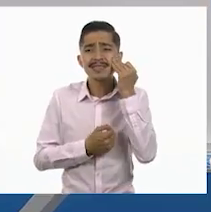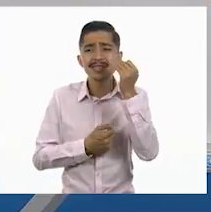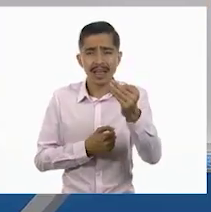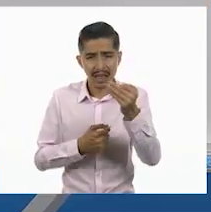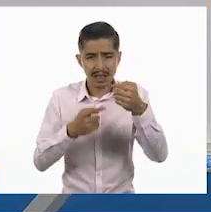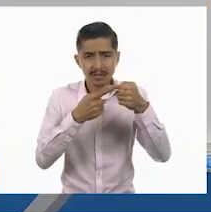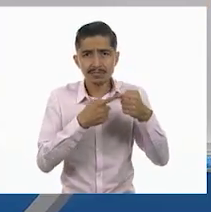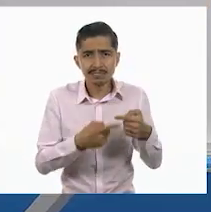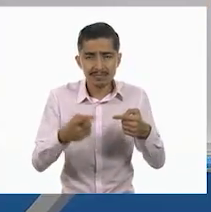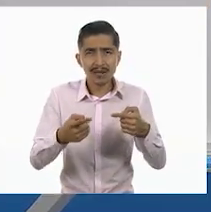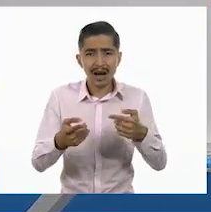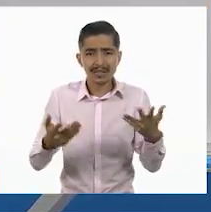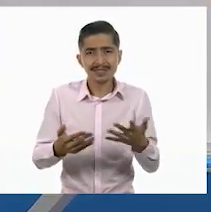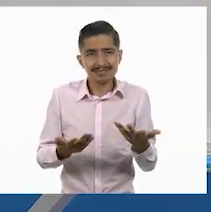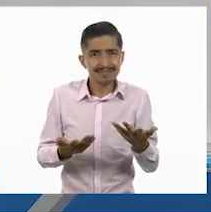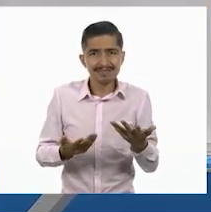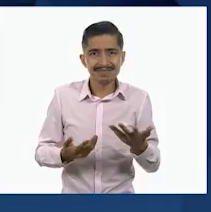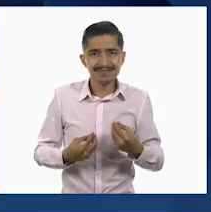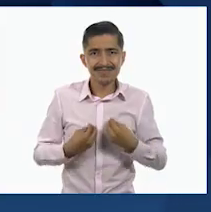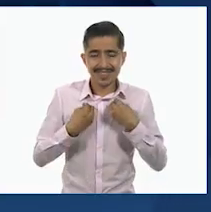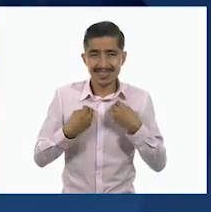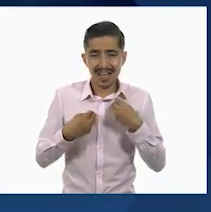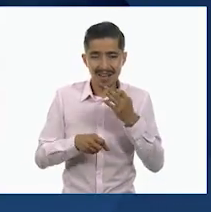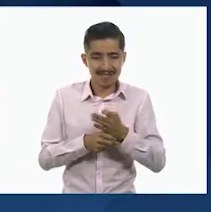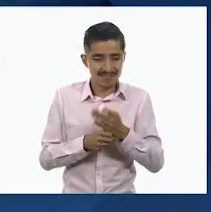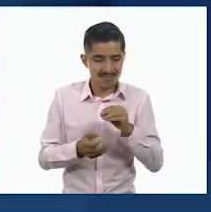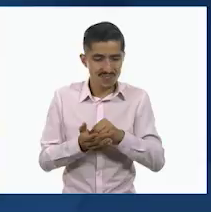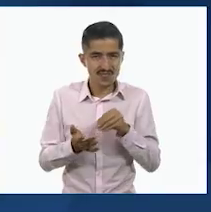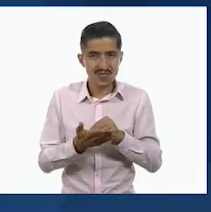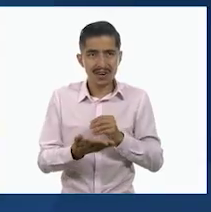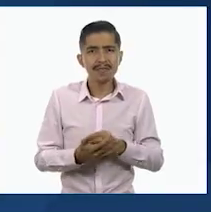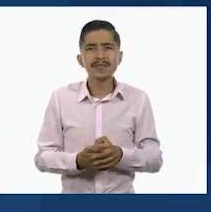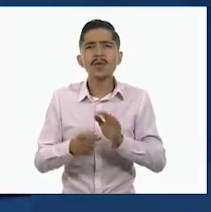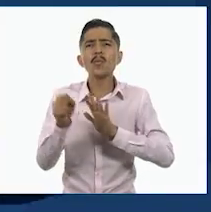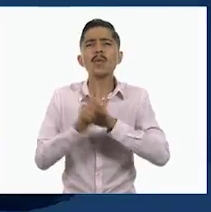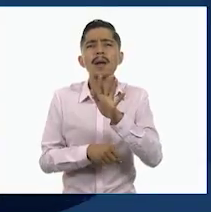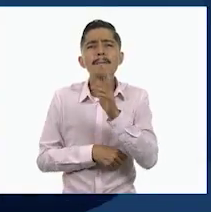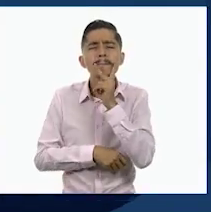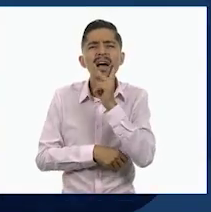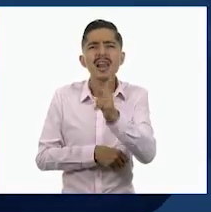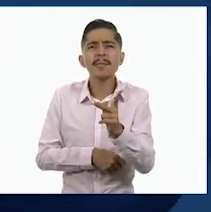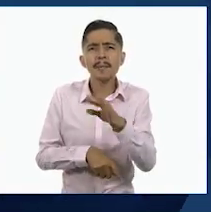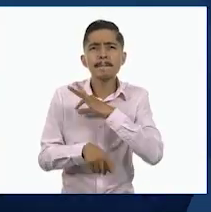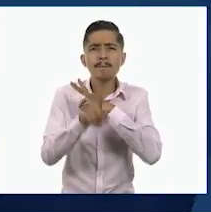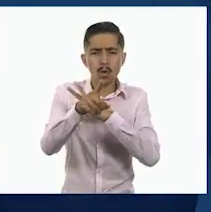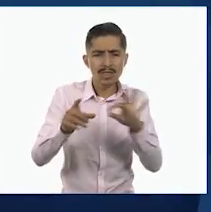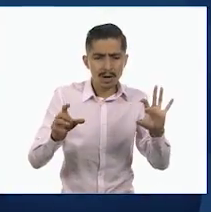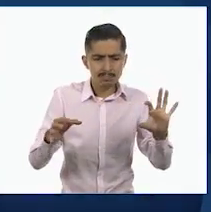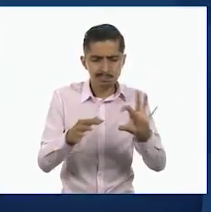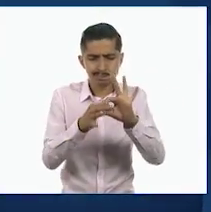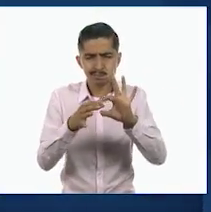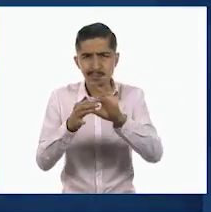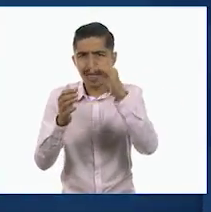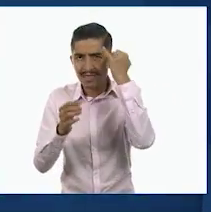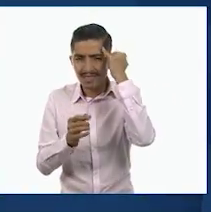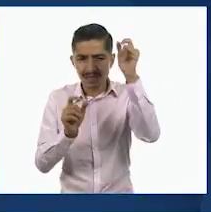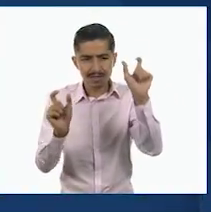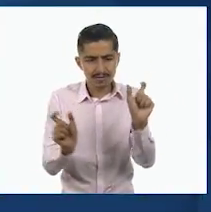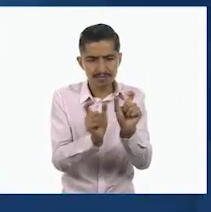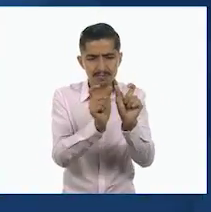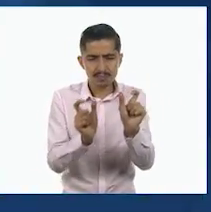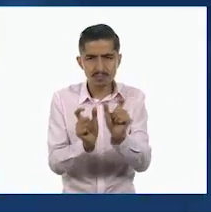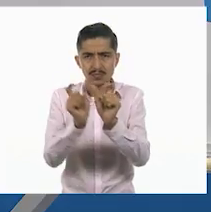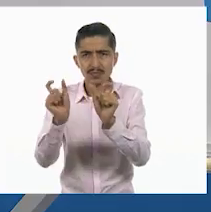la persona todavía vive. Muy bien. Y tenemos también con qué palabras puedes unir las ideas para indicar la